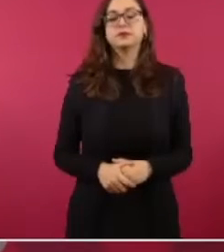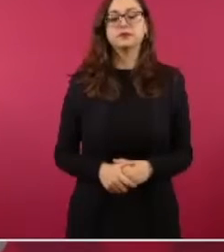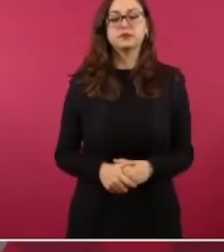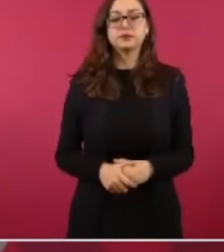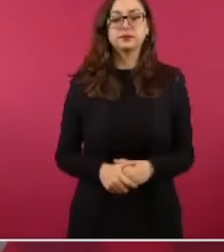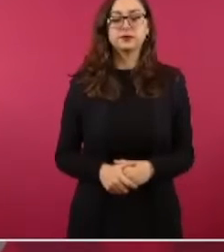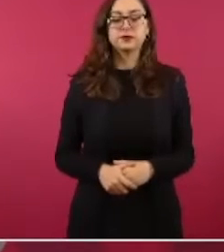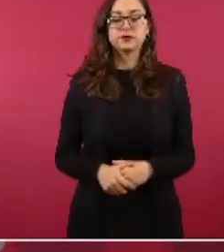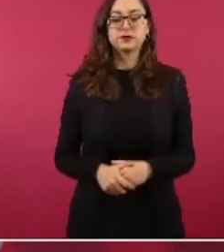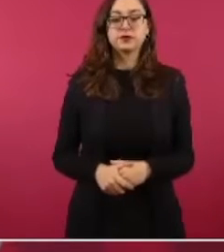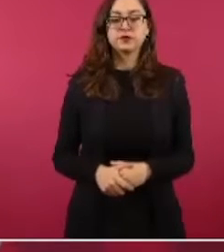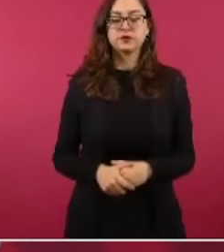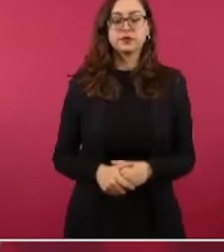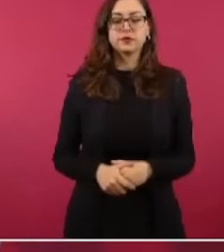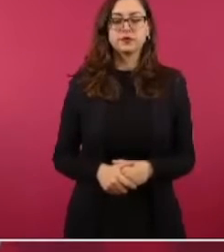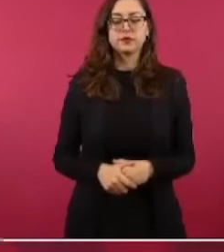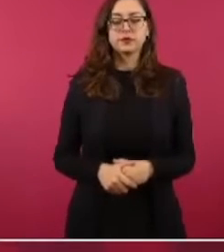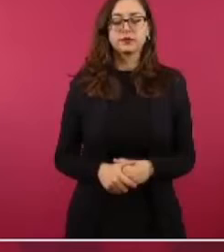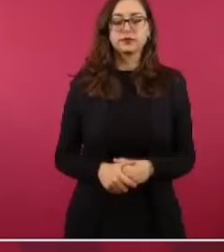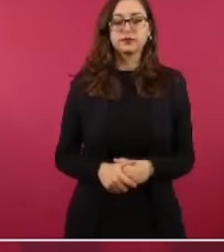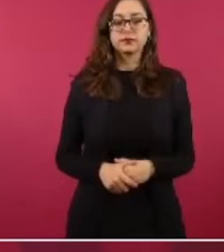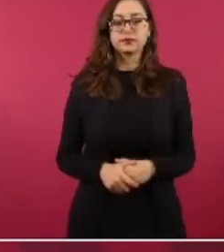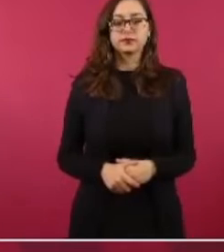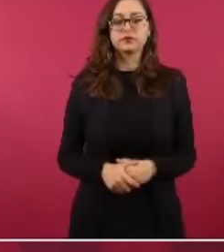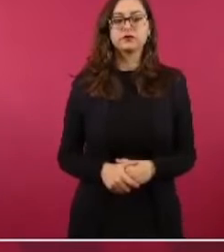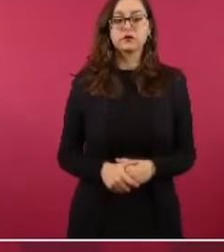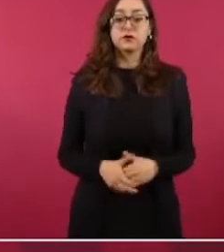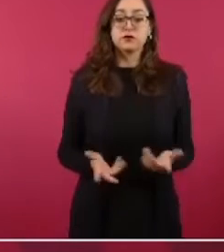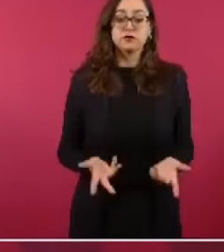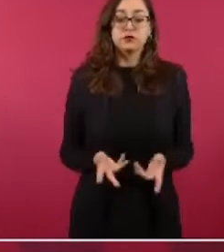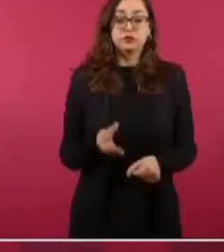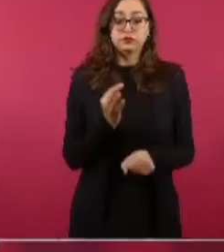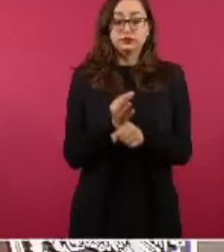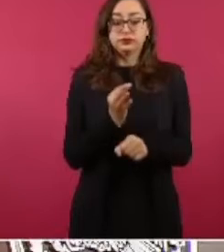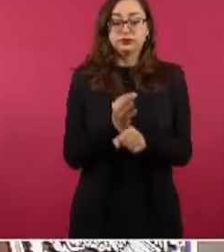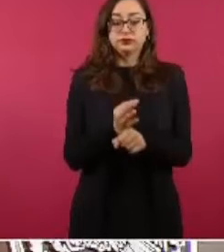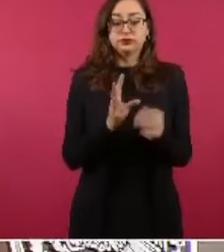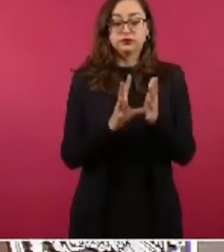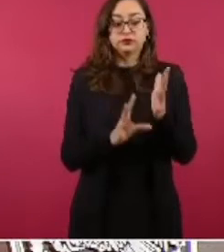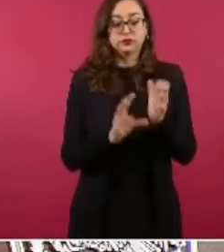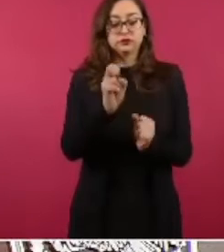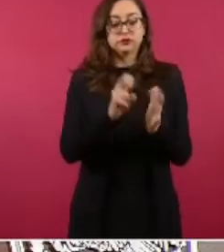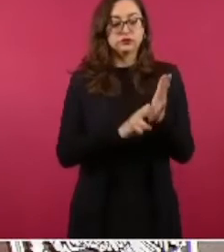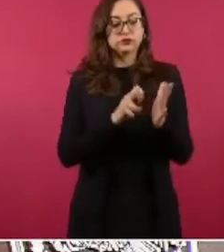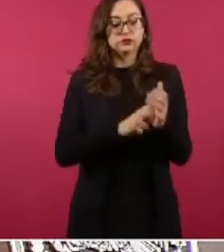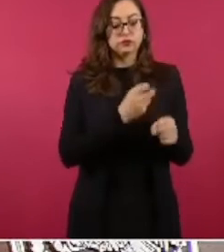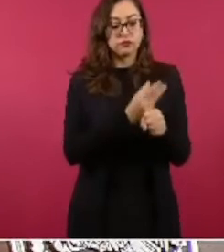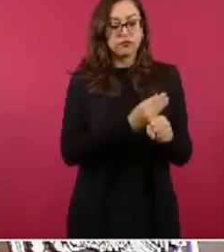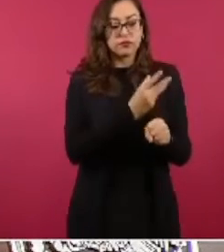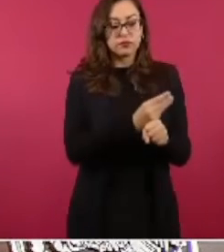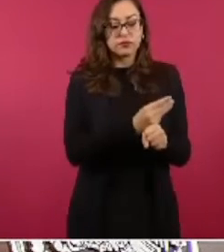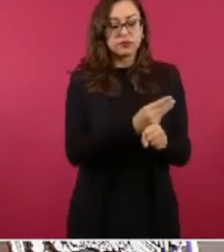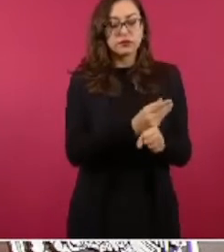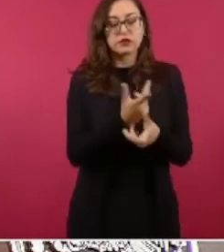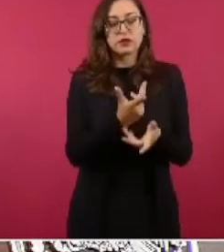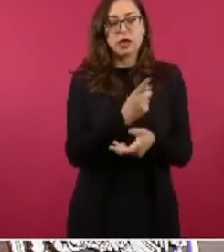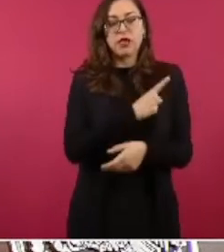poniendo a consideración la reforma constitucional en los congresos de los estados,